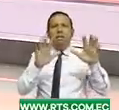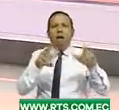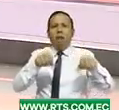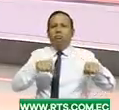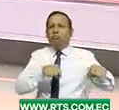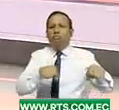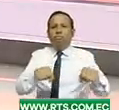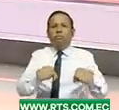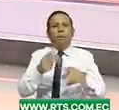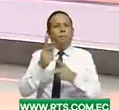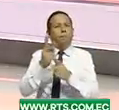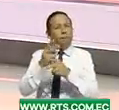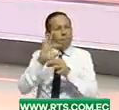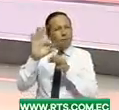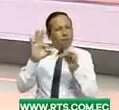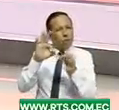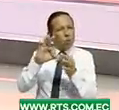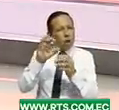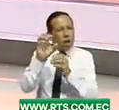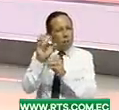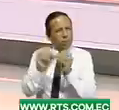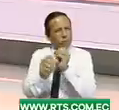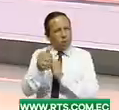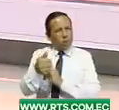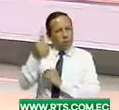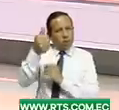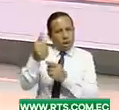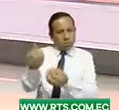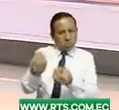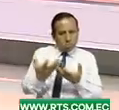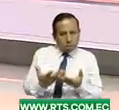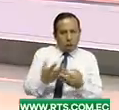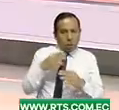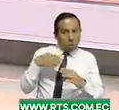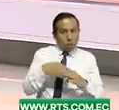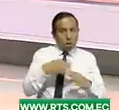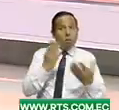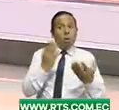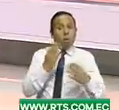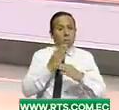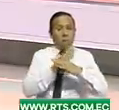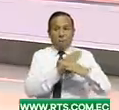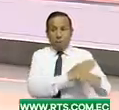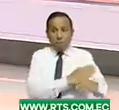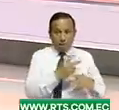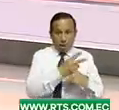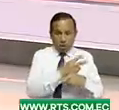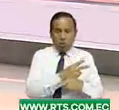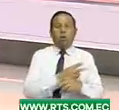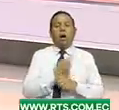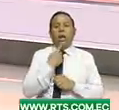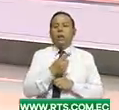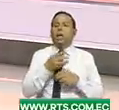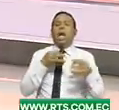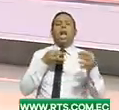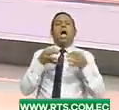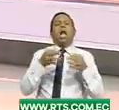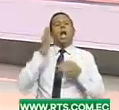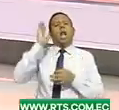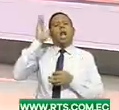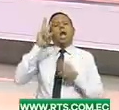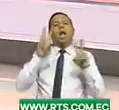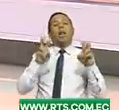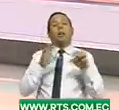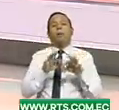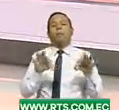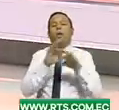la delincuencia. El secretario de Estado habló de varios temas en materia de seguridad, entre ellos la línea